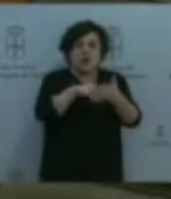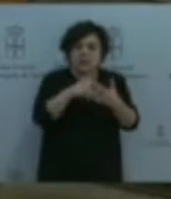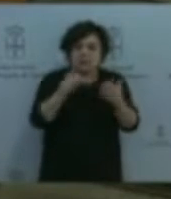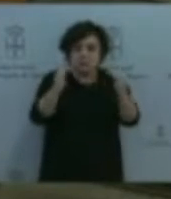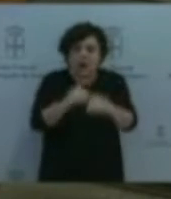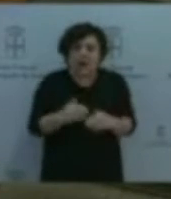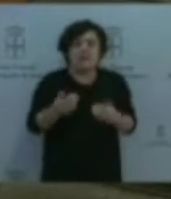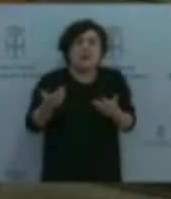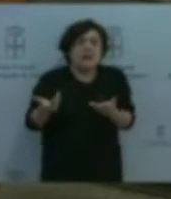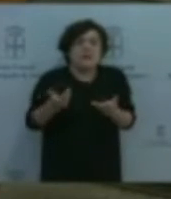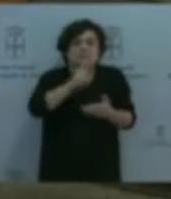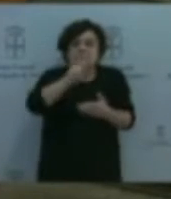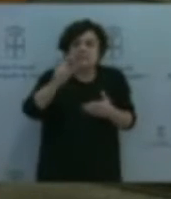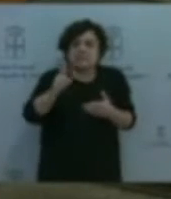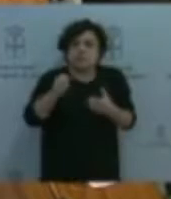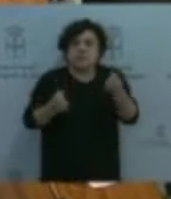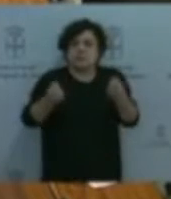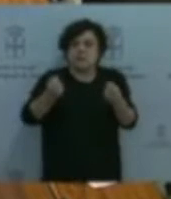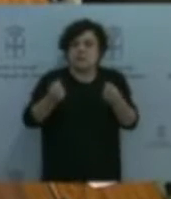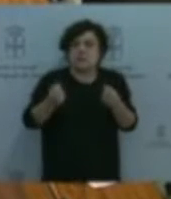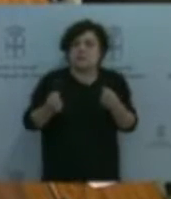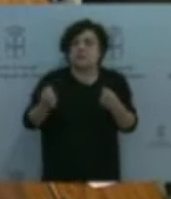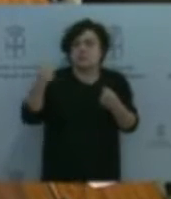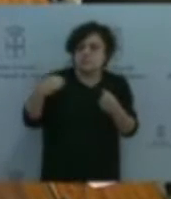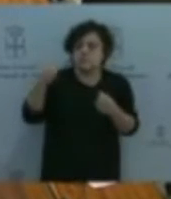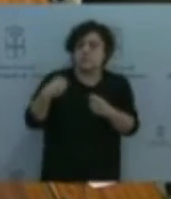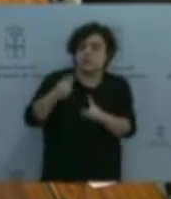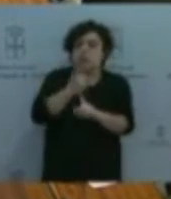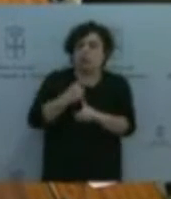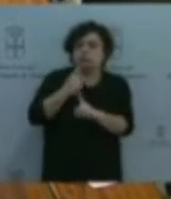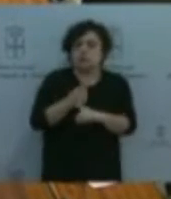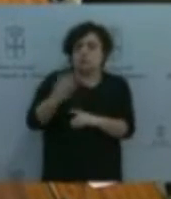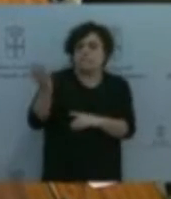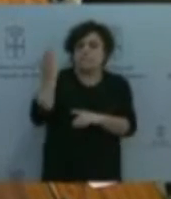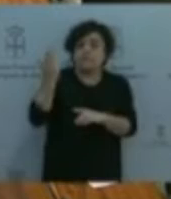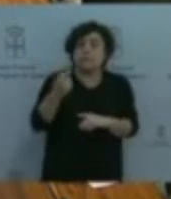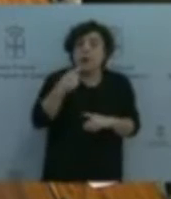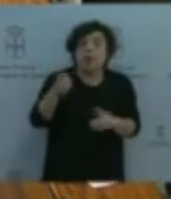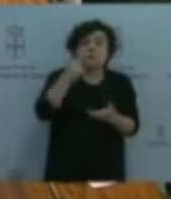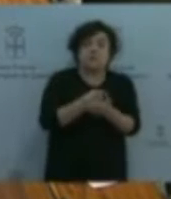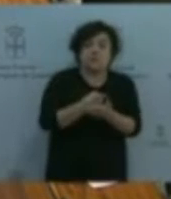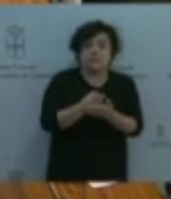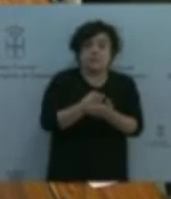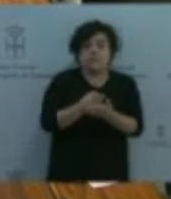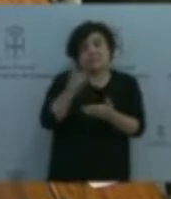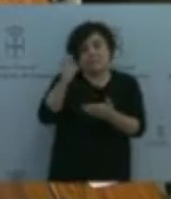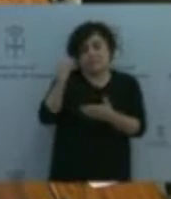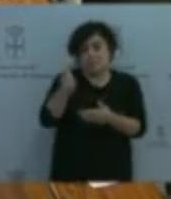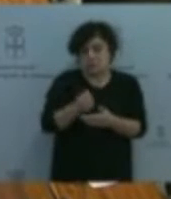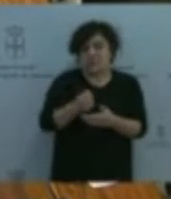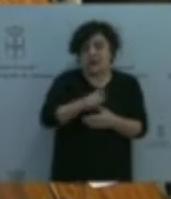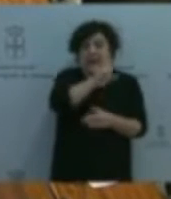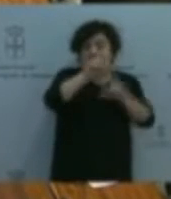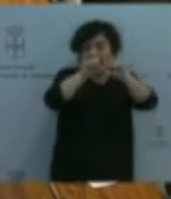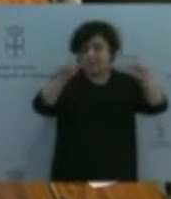parar en las estaciones, o escuchar otra vez más a los millonarios. Dilema moral. Los usuarios de Alsa han recogido miles de firmas para